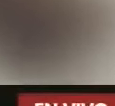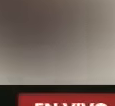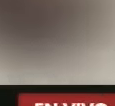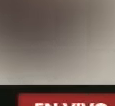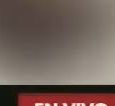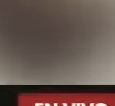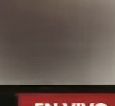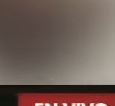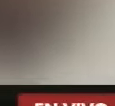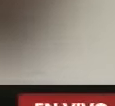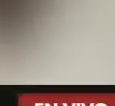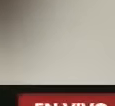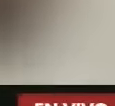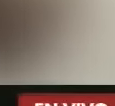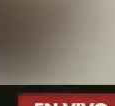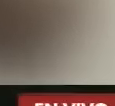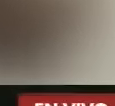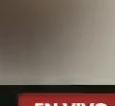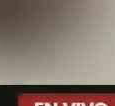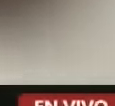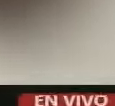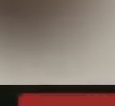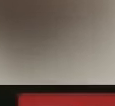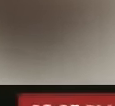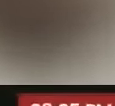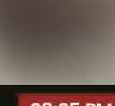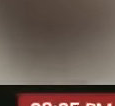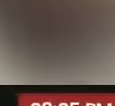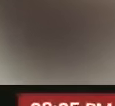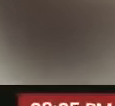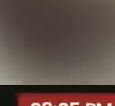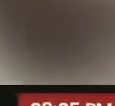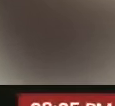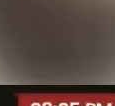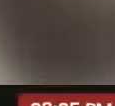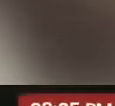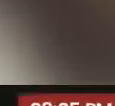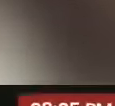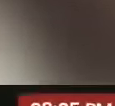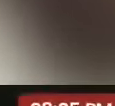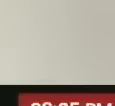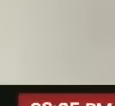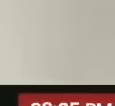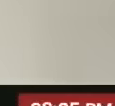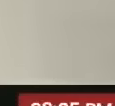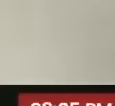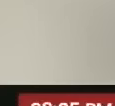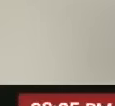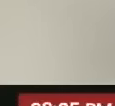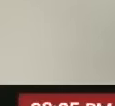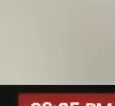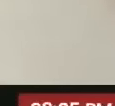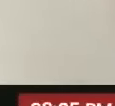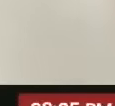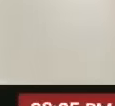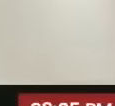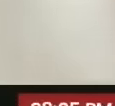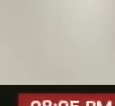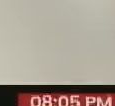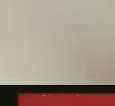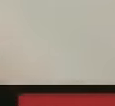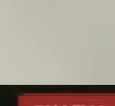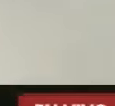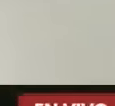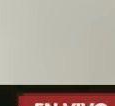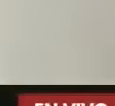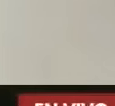yo estaba a un extremo donde estaba mi grupo de compañeras del estado de Yaracuy, se podrán imaginar. Empezaron a correr, eso era